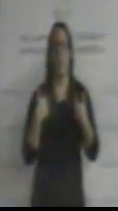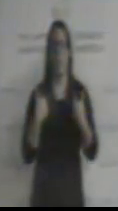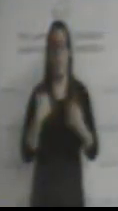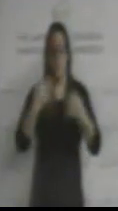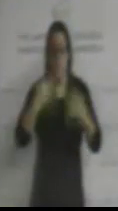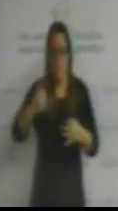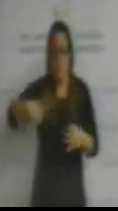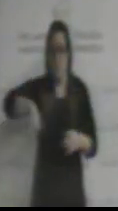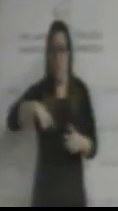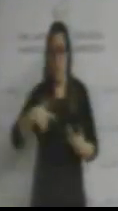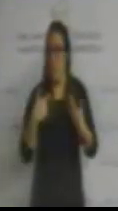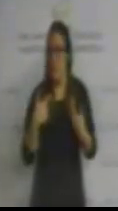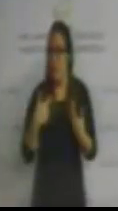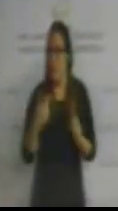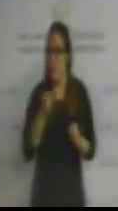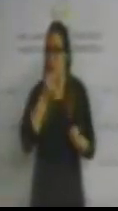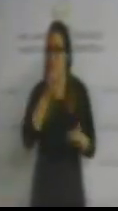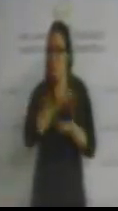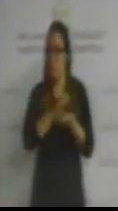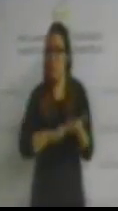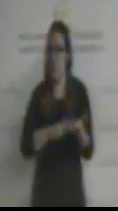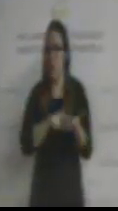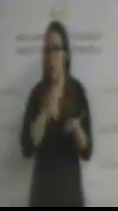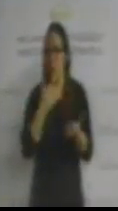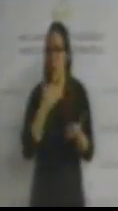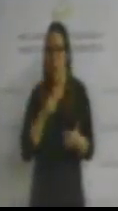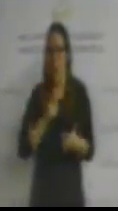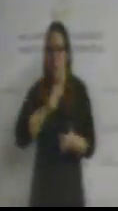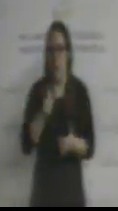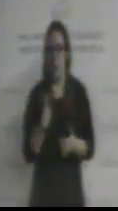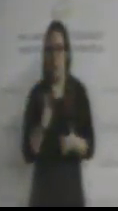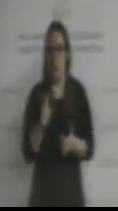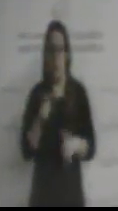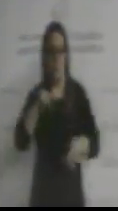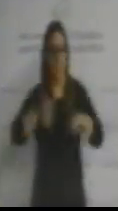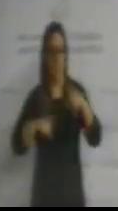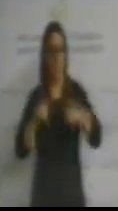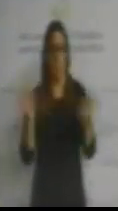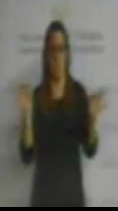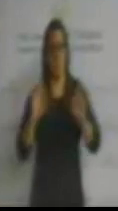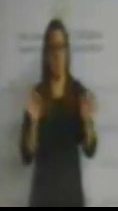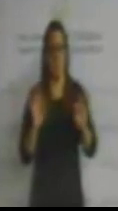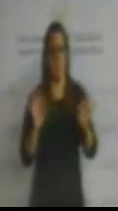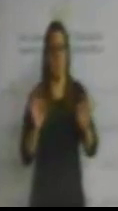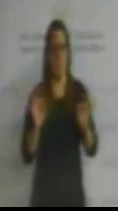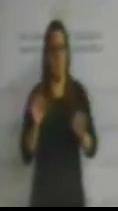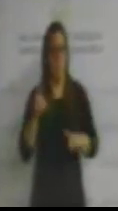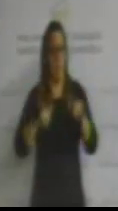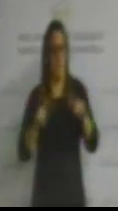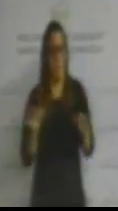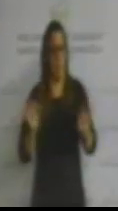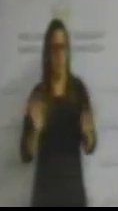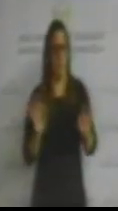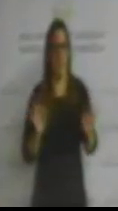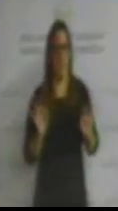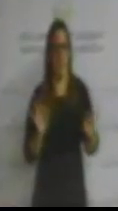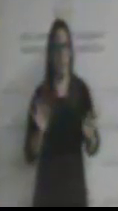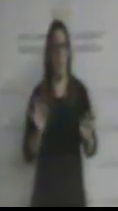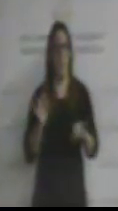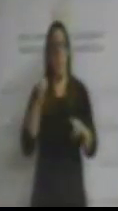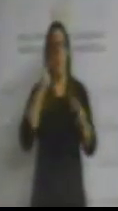víctimas, en un comunicado, han dicho que es falso, que nadie las está manipulando, que nadie las está manipulando, para que les